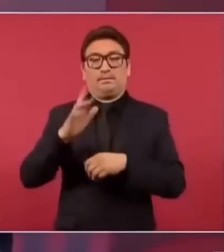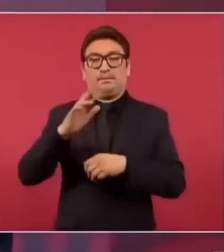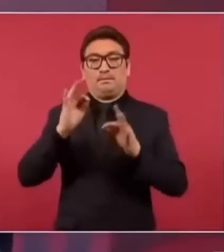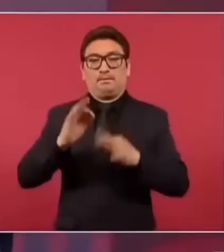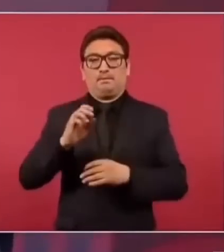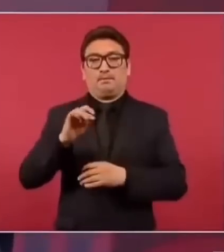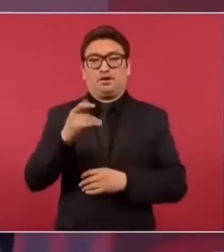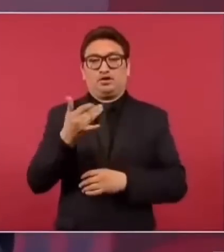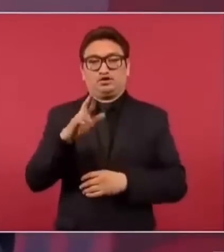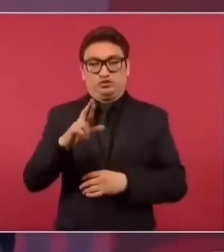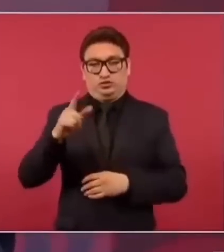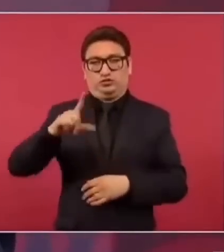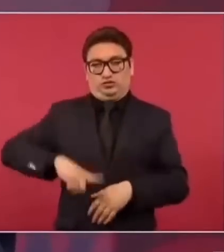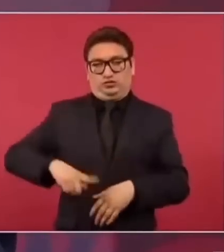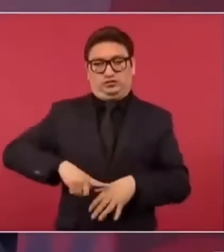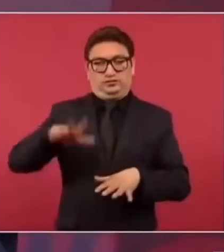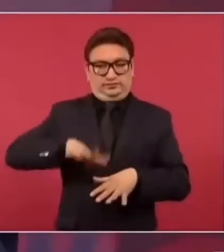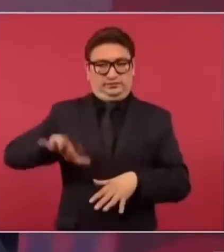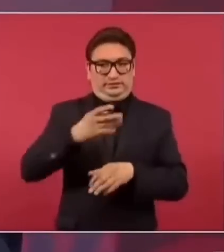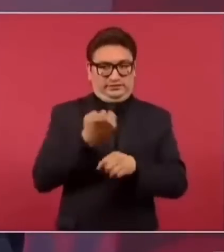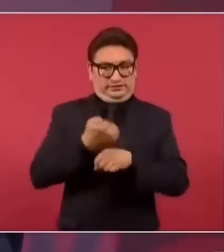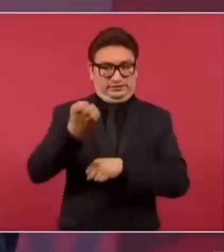del Estado.